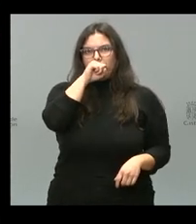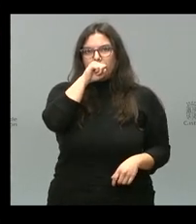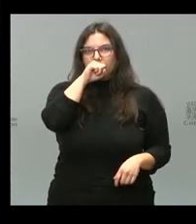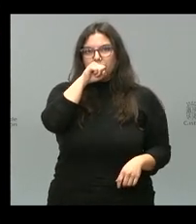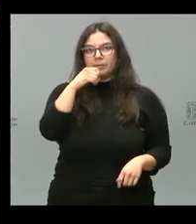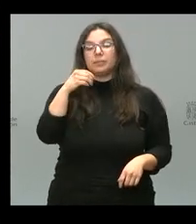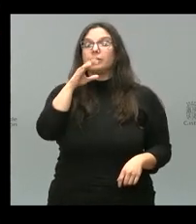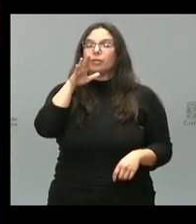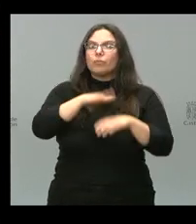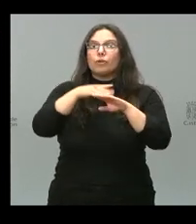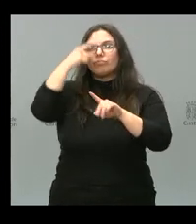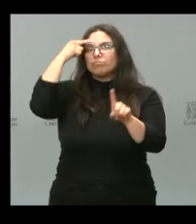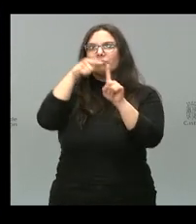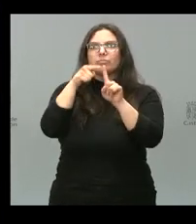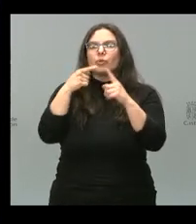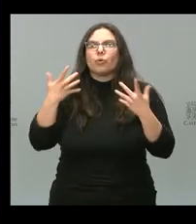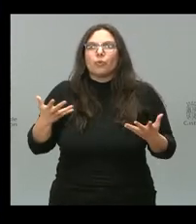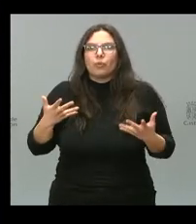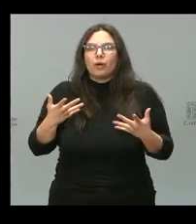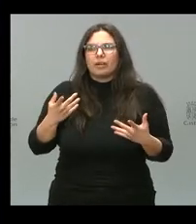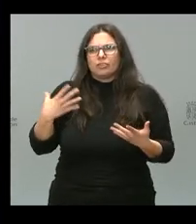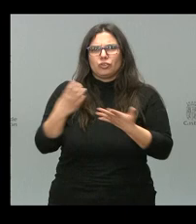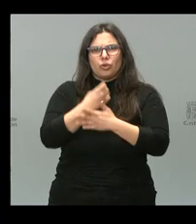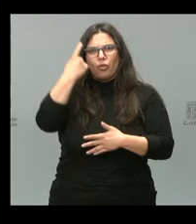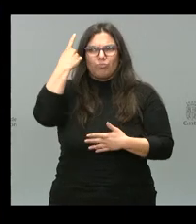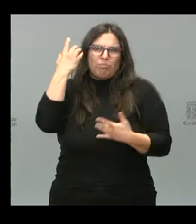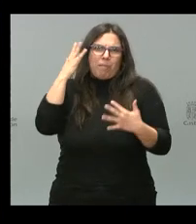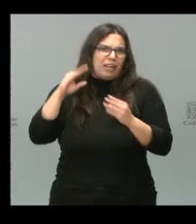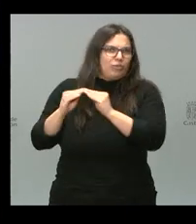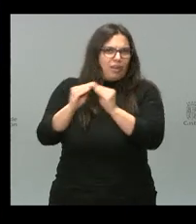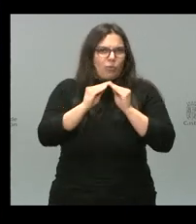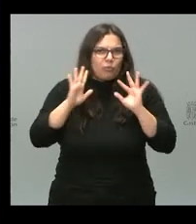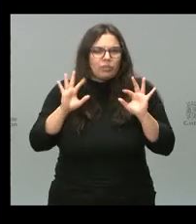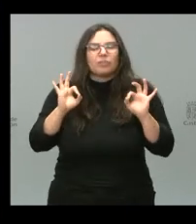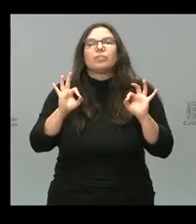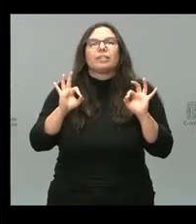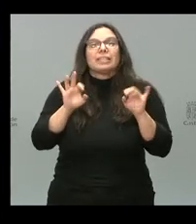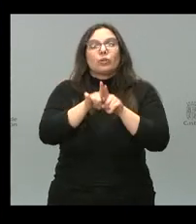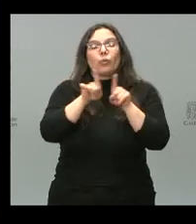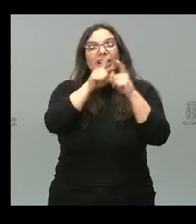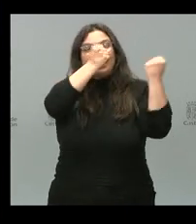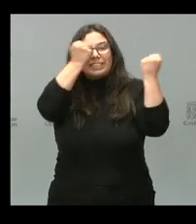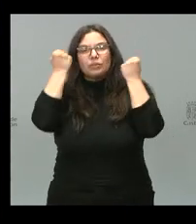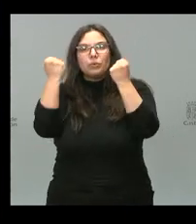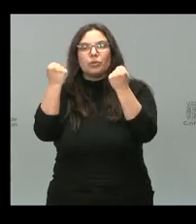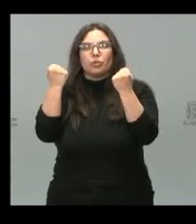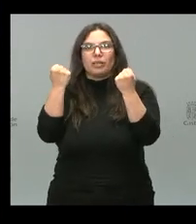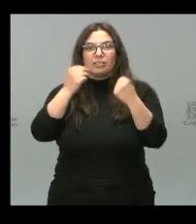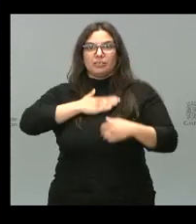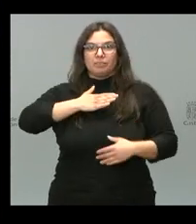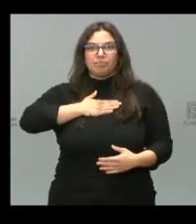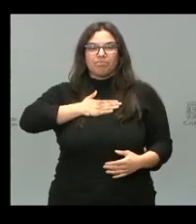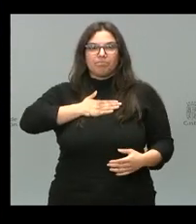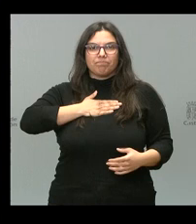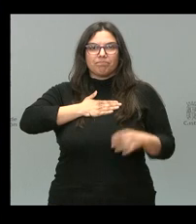la intención por supuesto y creo que en eso estaremos todos de acuerdo que somos con las instituciones que desde